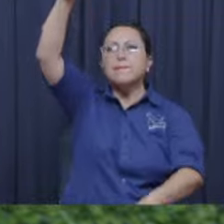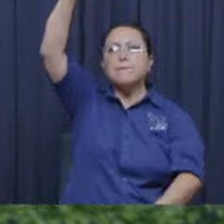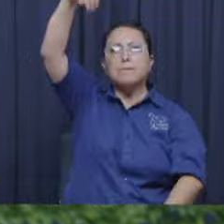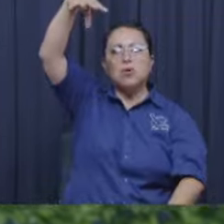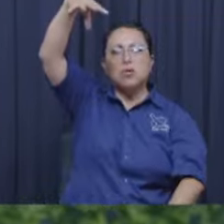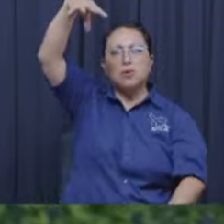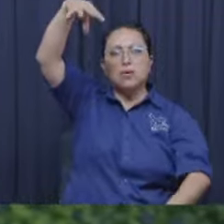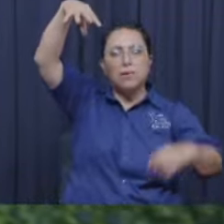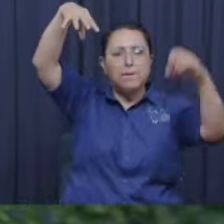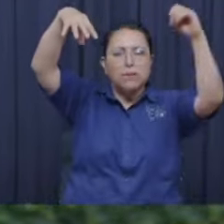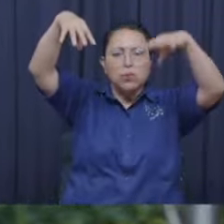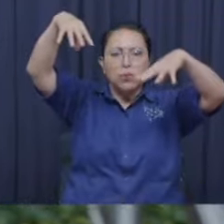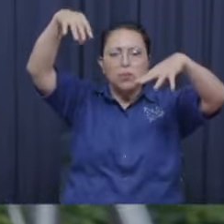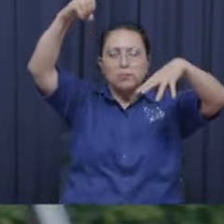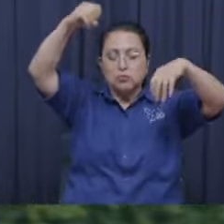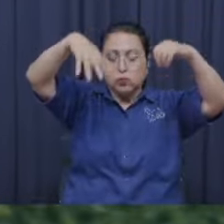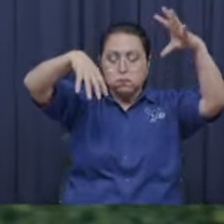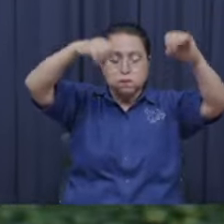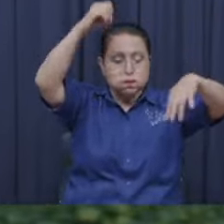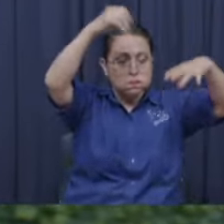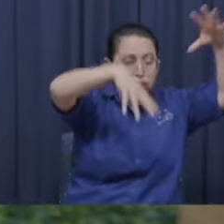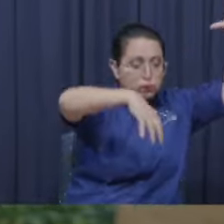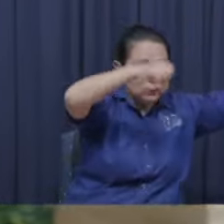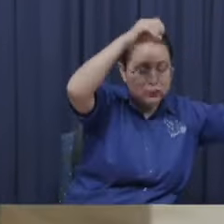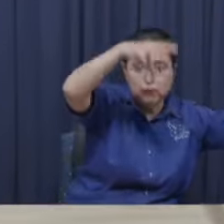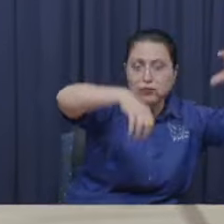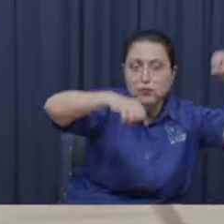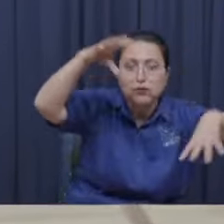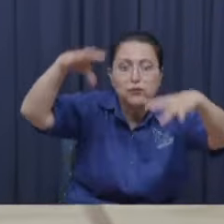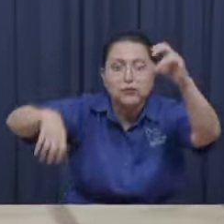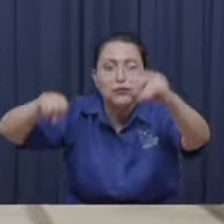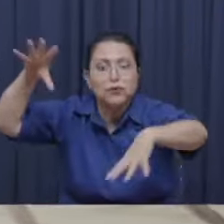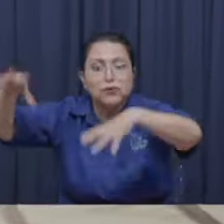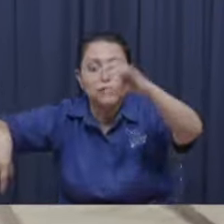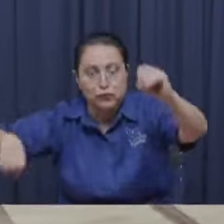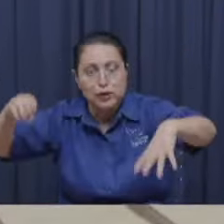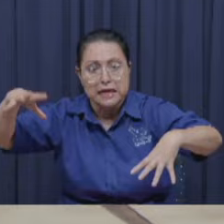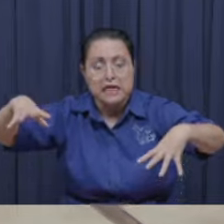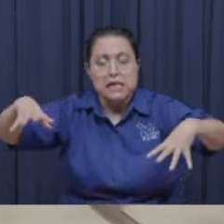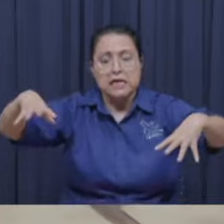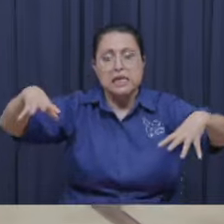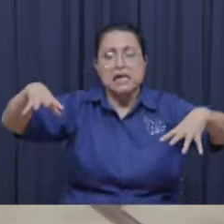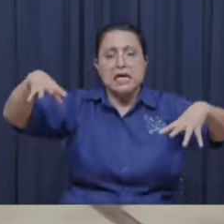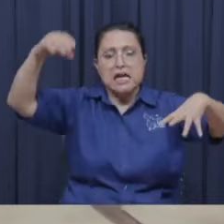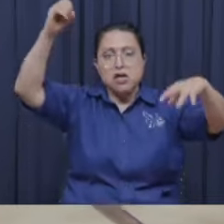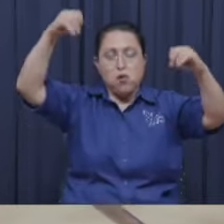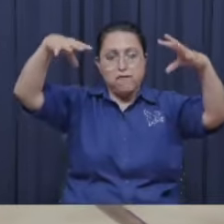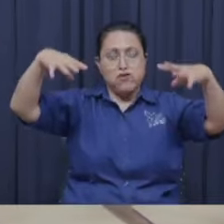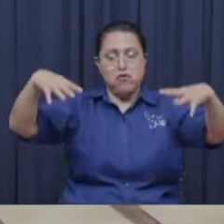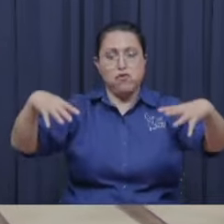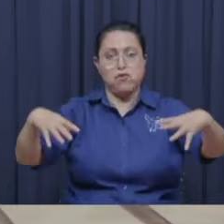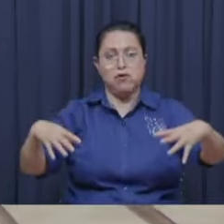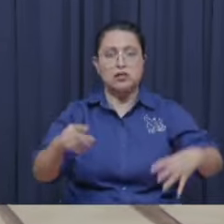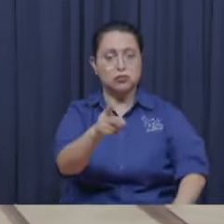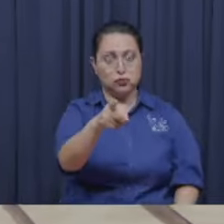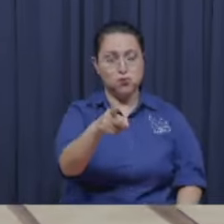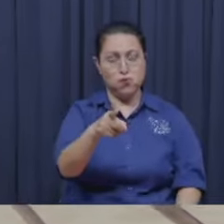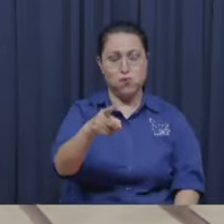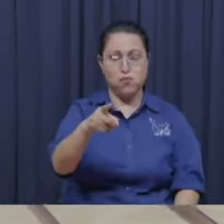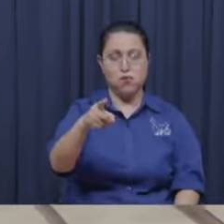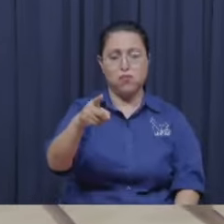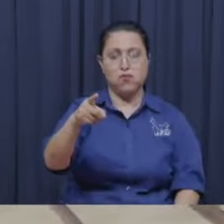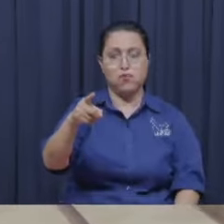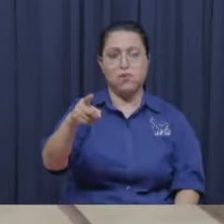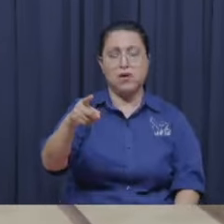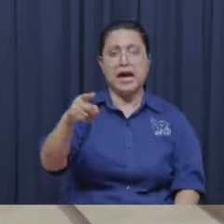y empezó a ver. Y empezaron a caer unos goterones, hermano. ¿Ha visto usted esos goterones que empiezan a caer que uno ya